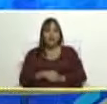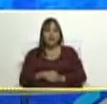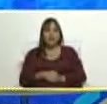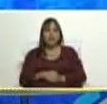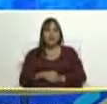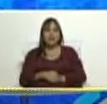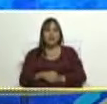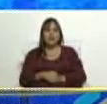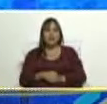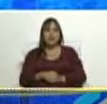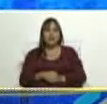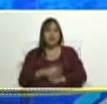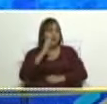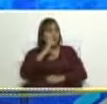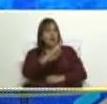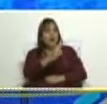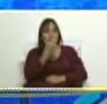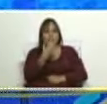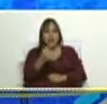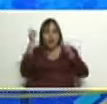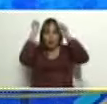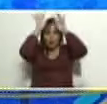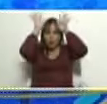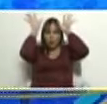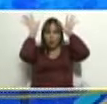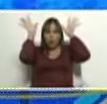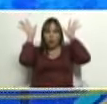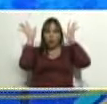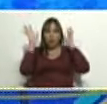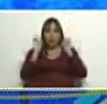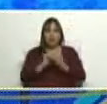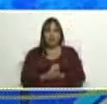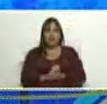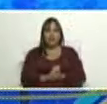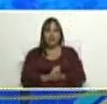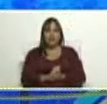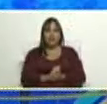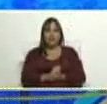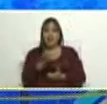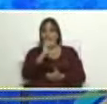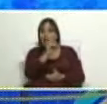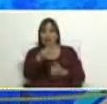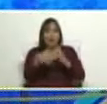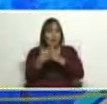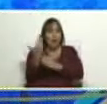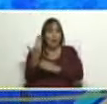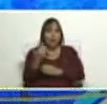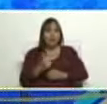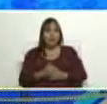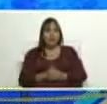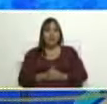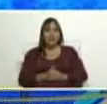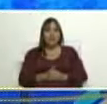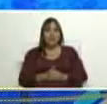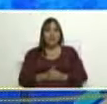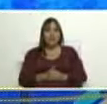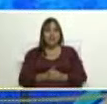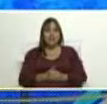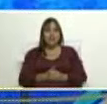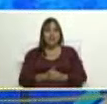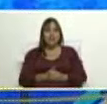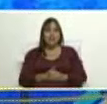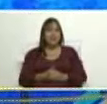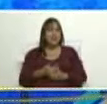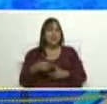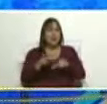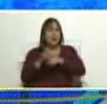Mira. Eso es una tomusa que está de moda como de los años 70. ¿Cómo te